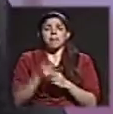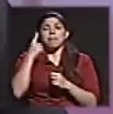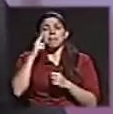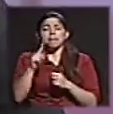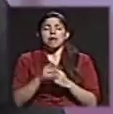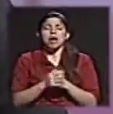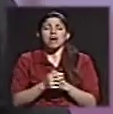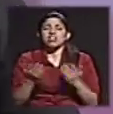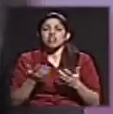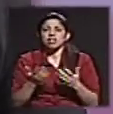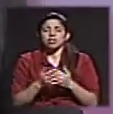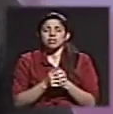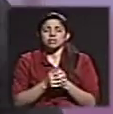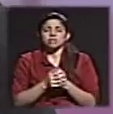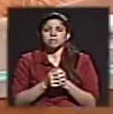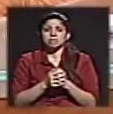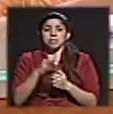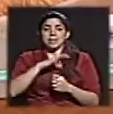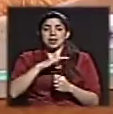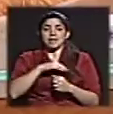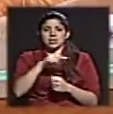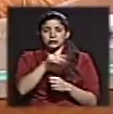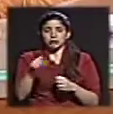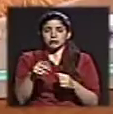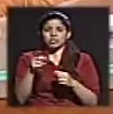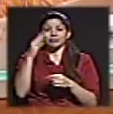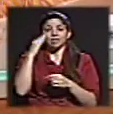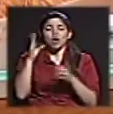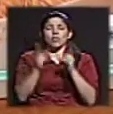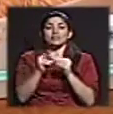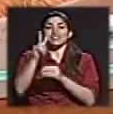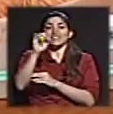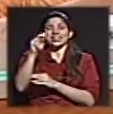de la Convención de Viena de Derechos